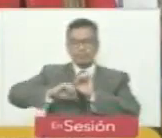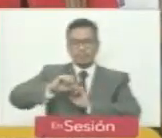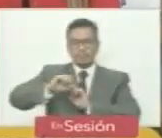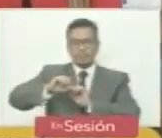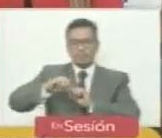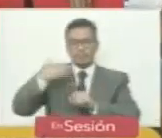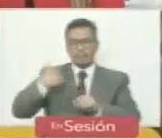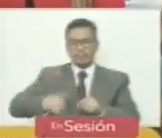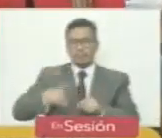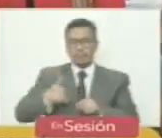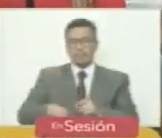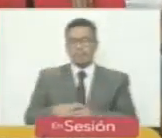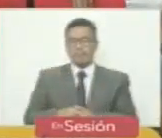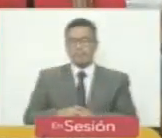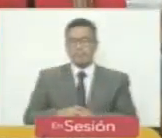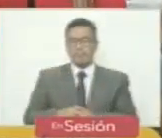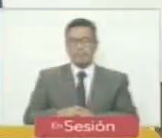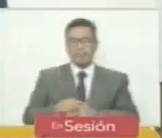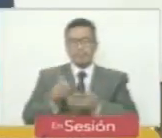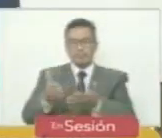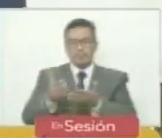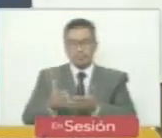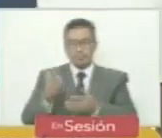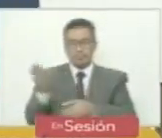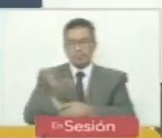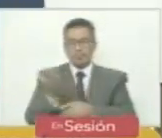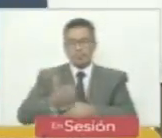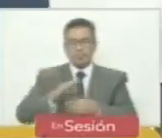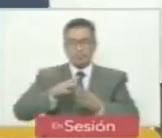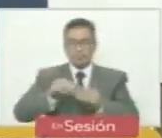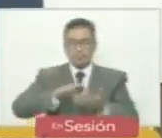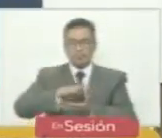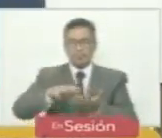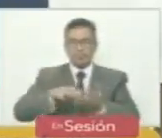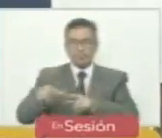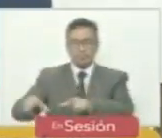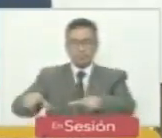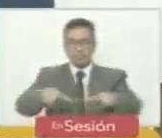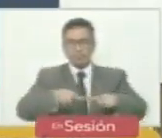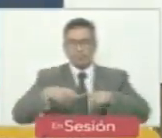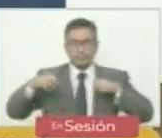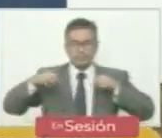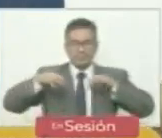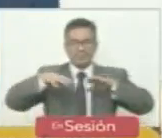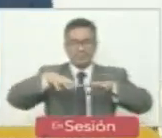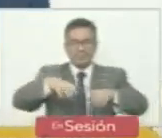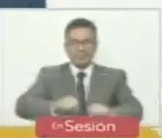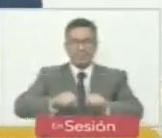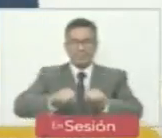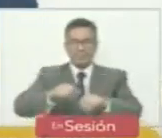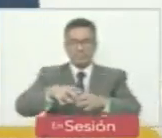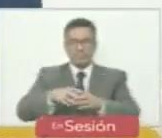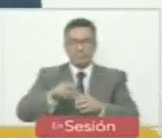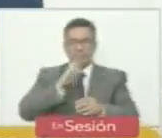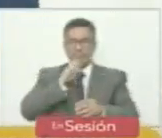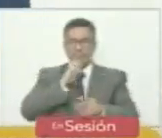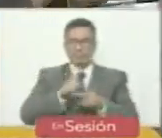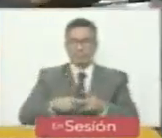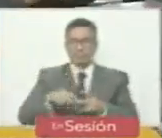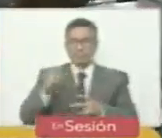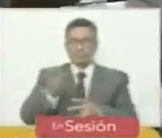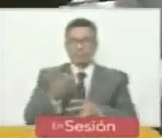la Argentina que estaba recibiendo la peor de las agresiones cuando su territorio fue invadido por el Imperio Inglés, por Margaret